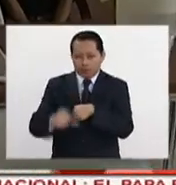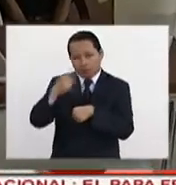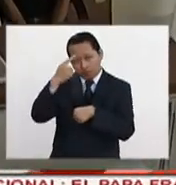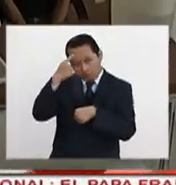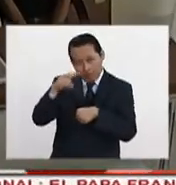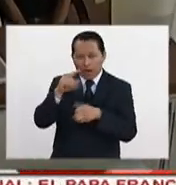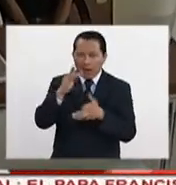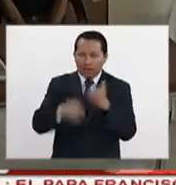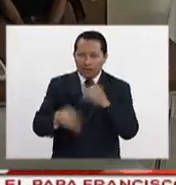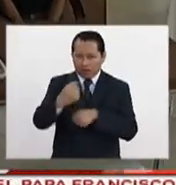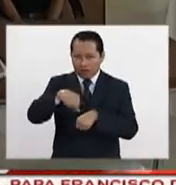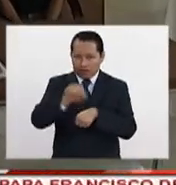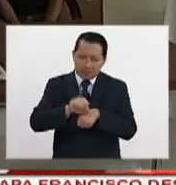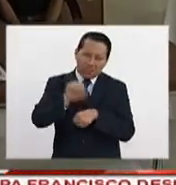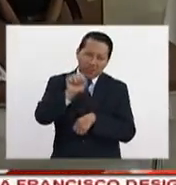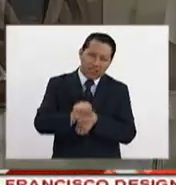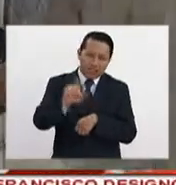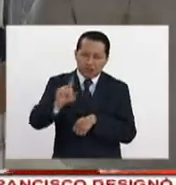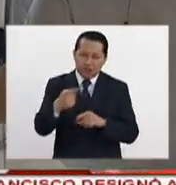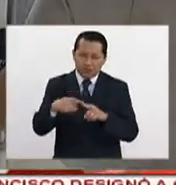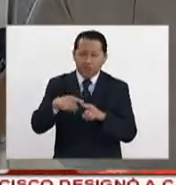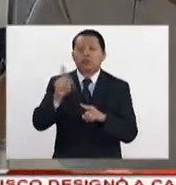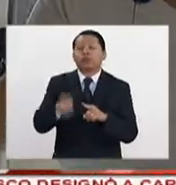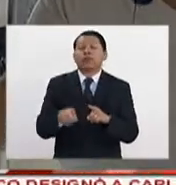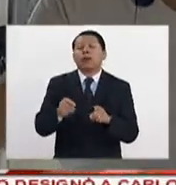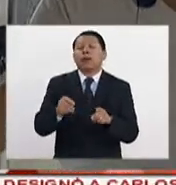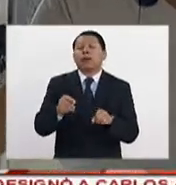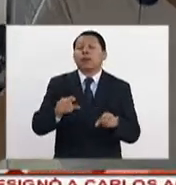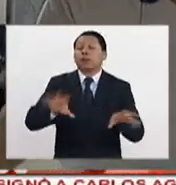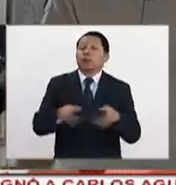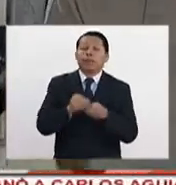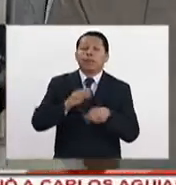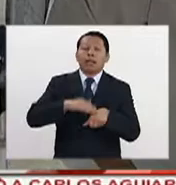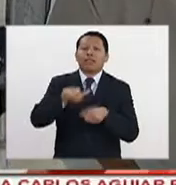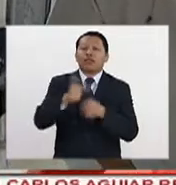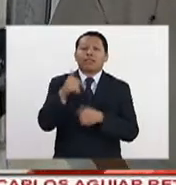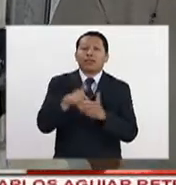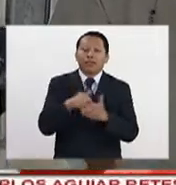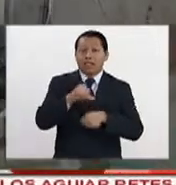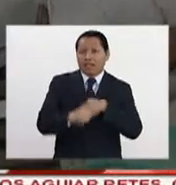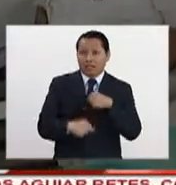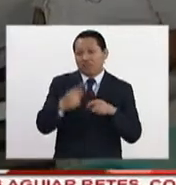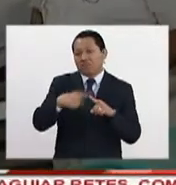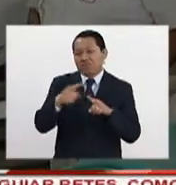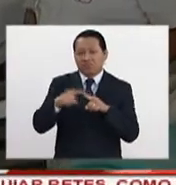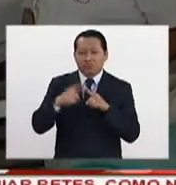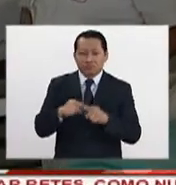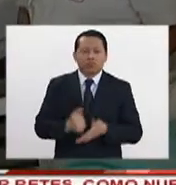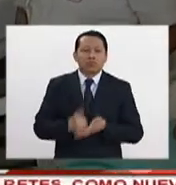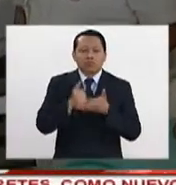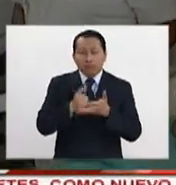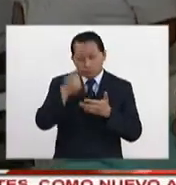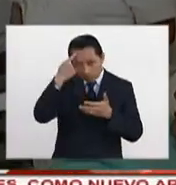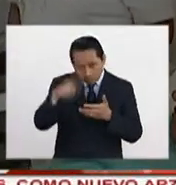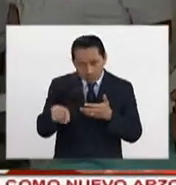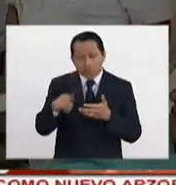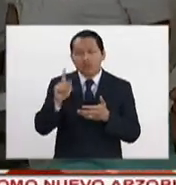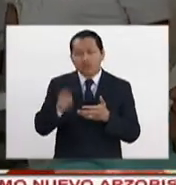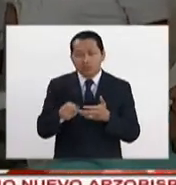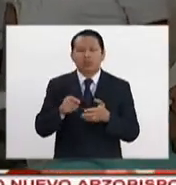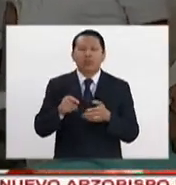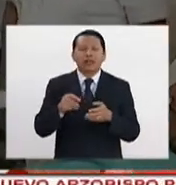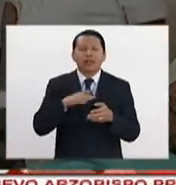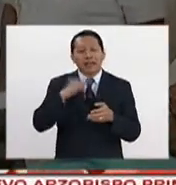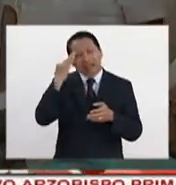semana y en total ya llevamos más de 12 mil intervenciones. Esto nos ha ayudado a eliminar los rezagos